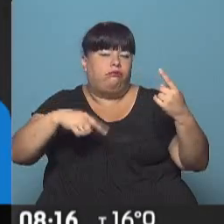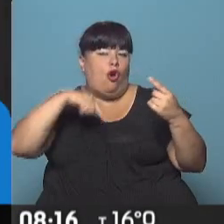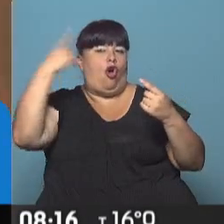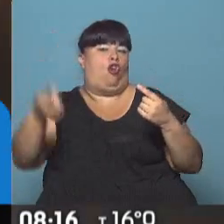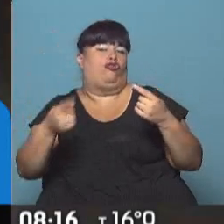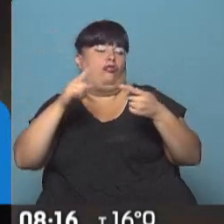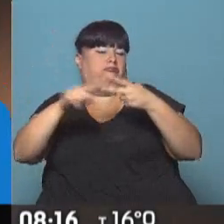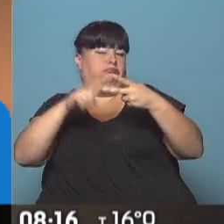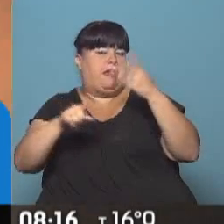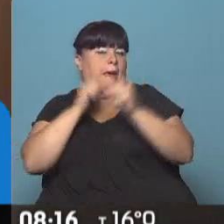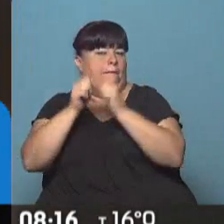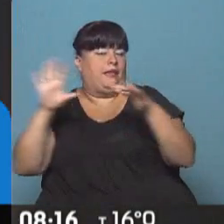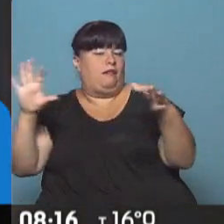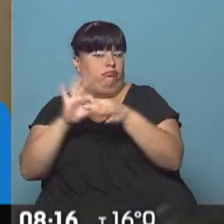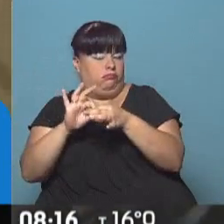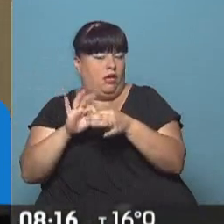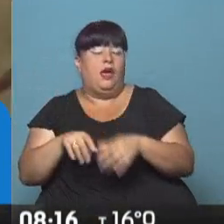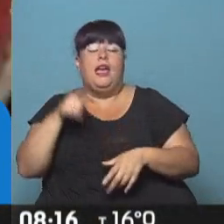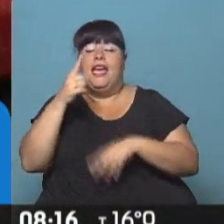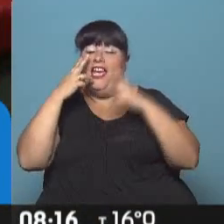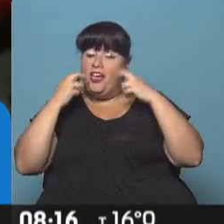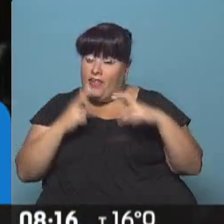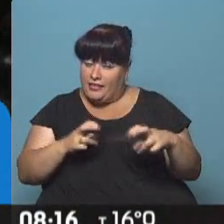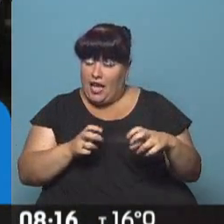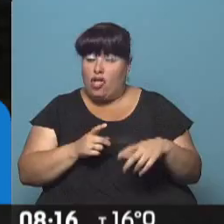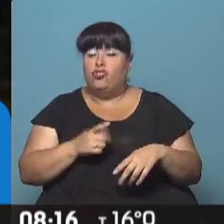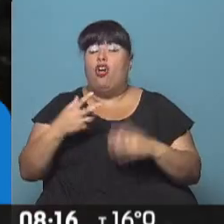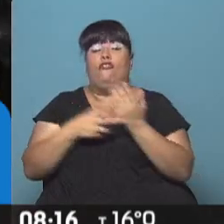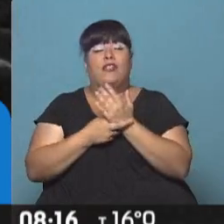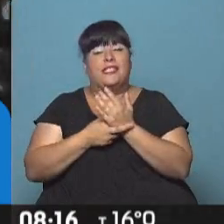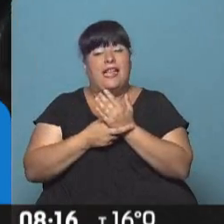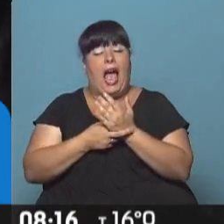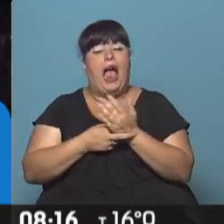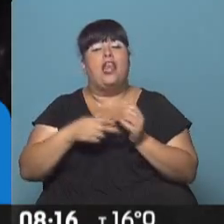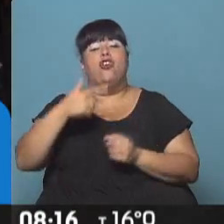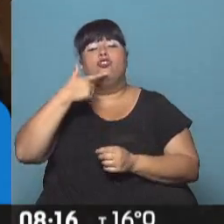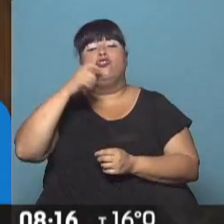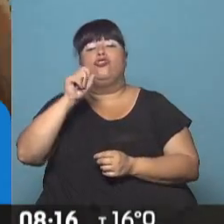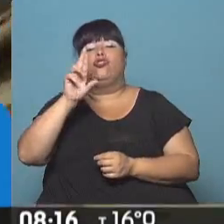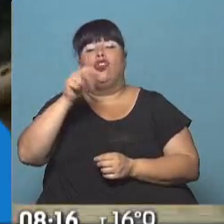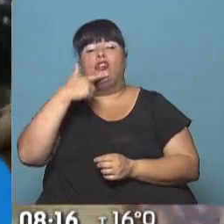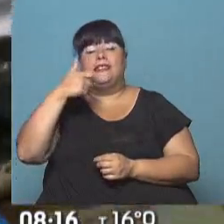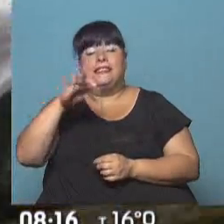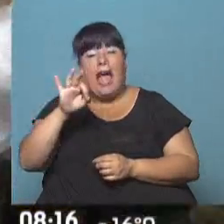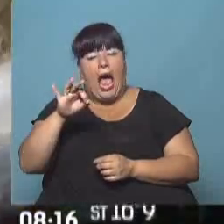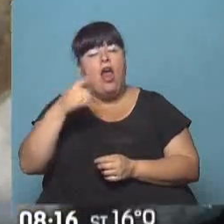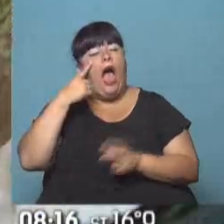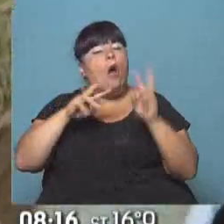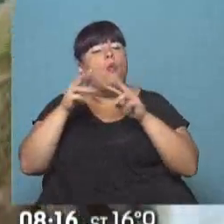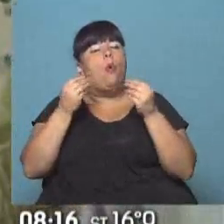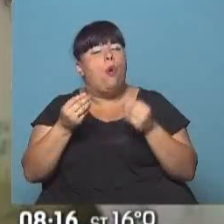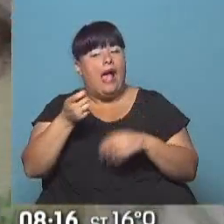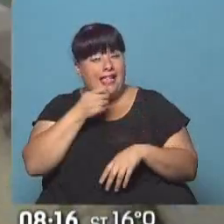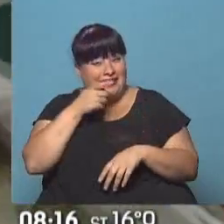de determinadas firmas. La investigación que lleva a cabo el fiscal Gustavo Sorzano pasa por establecer